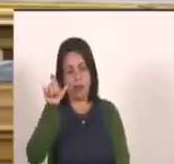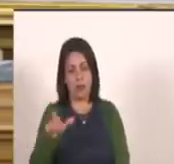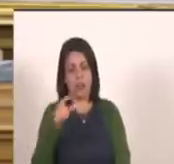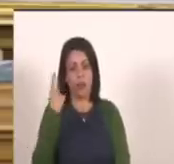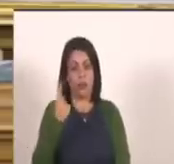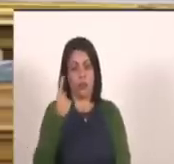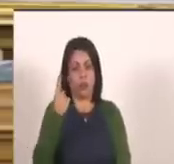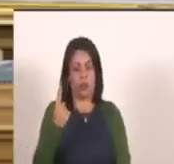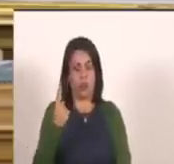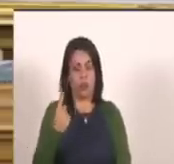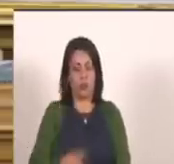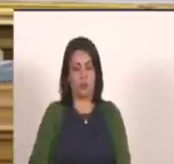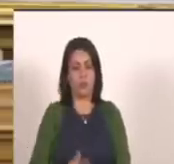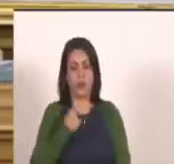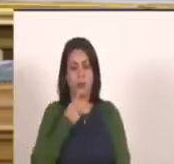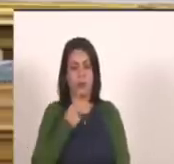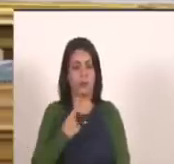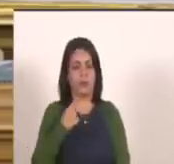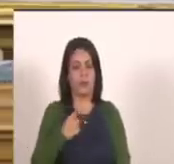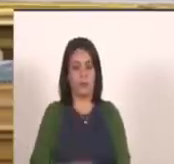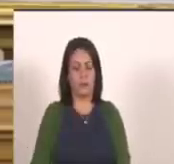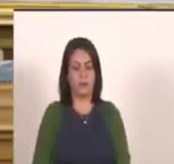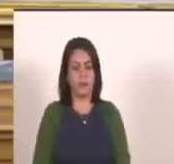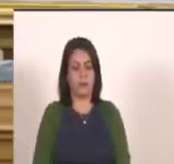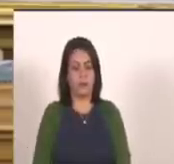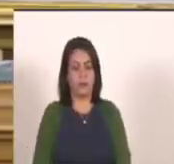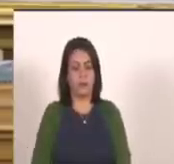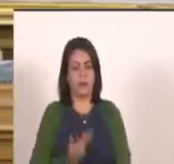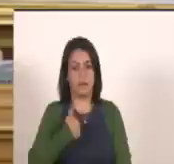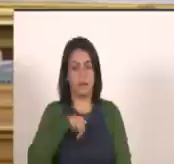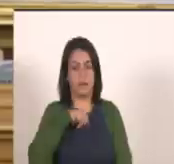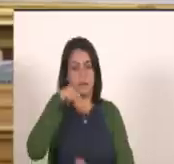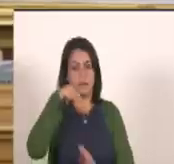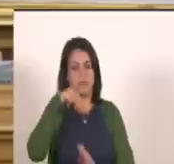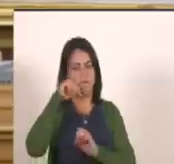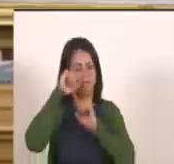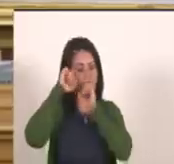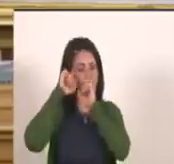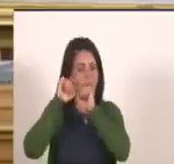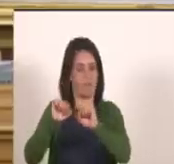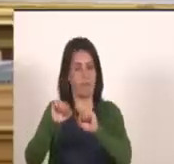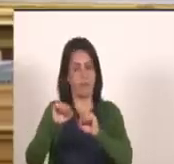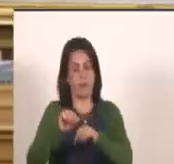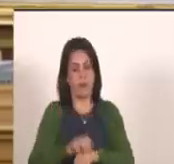no solamente para expresar nuestro profundo repudio